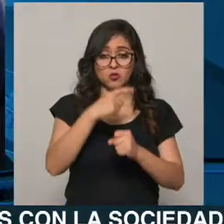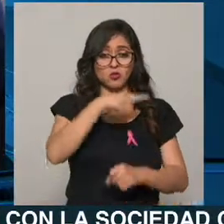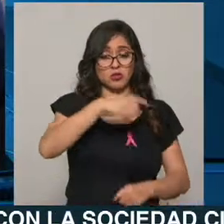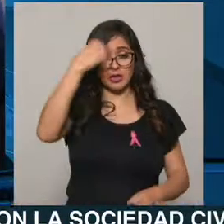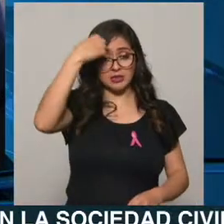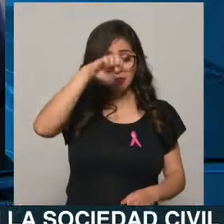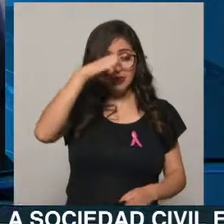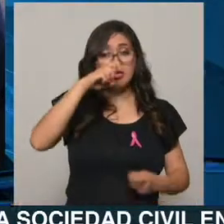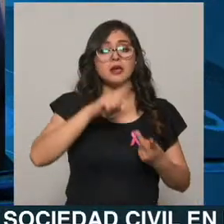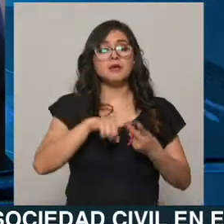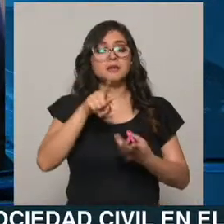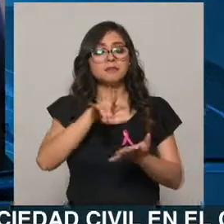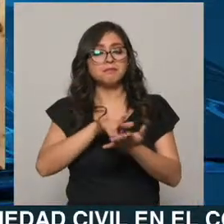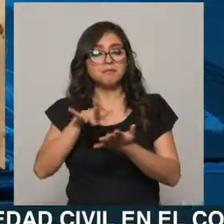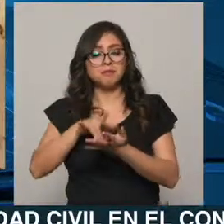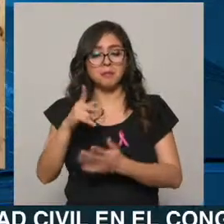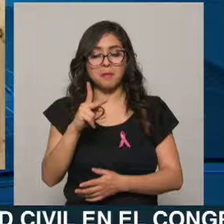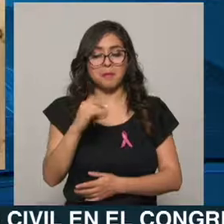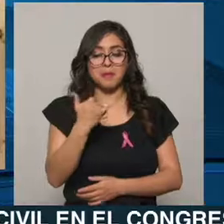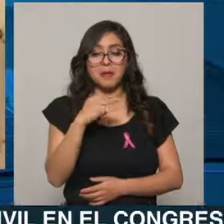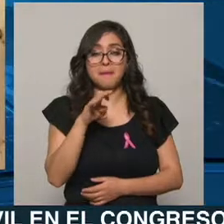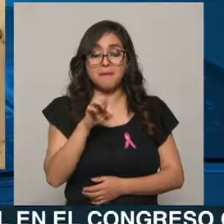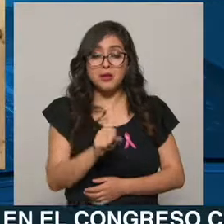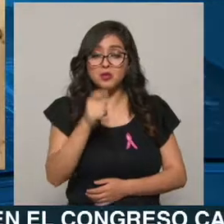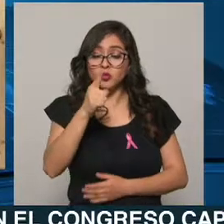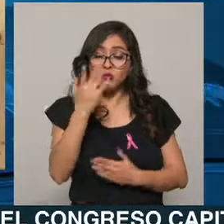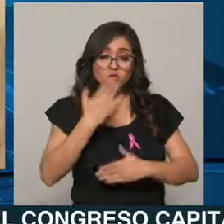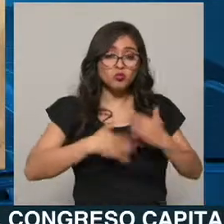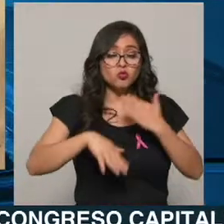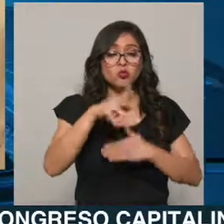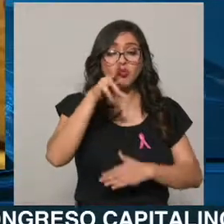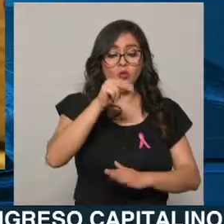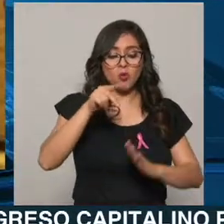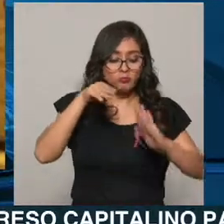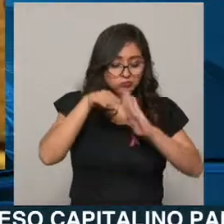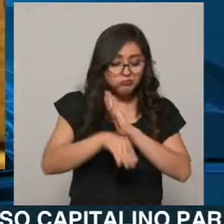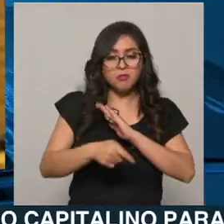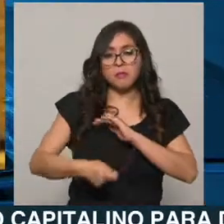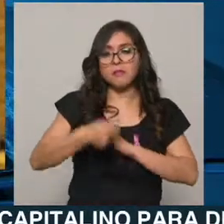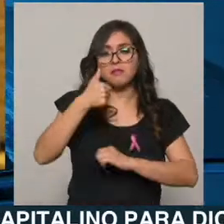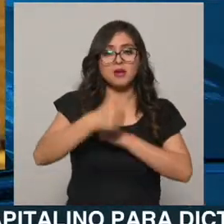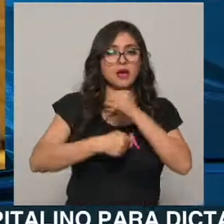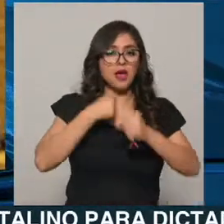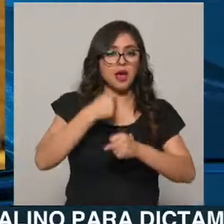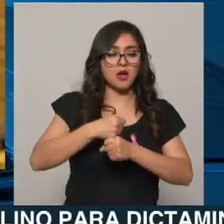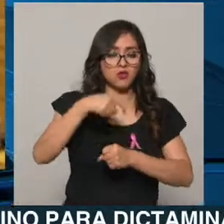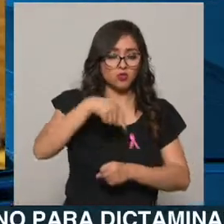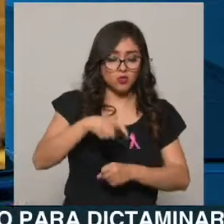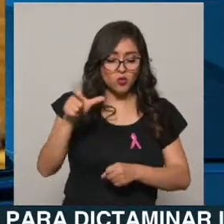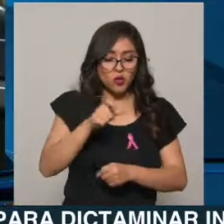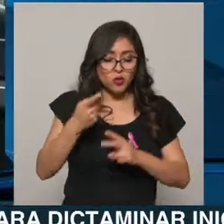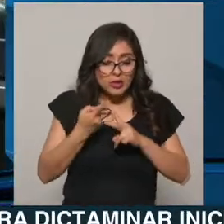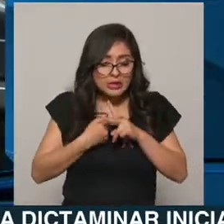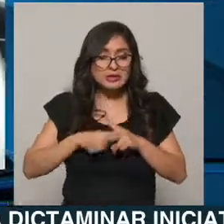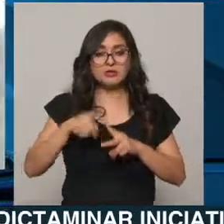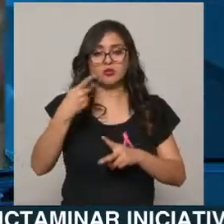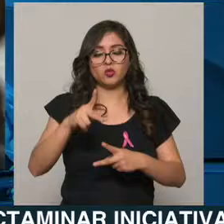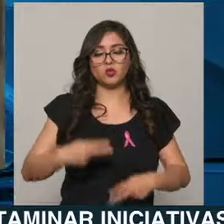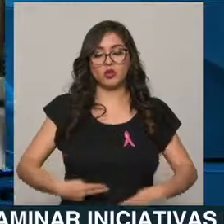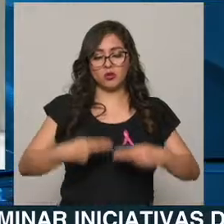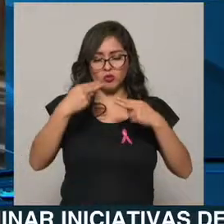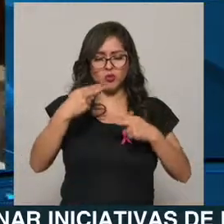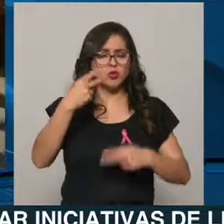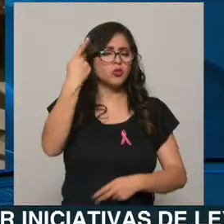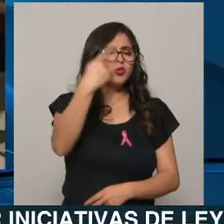consultor a pymes precisamente para llevarlos al éxito y bueno, que no fracasen en estos primeros años de vida. ¿Qué consejos les darías al inicio? Bueno,